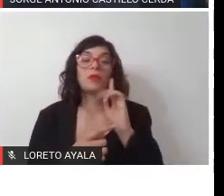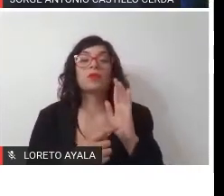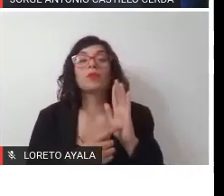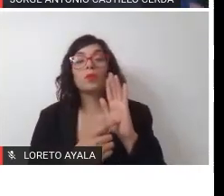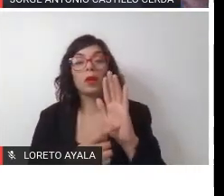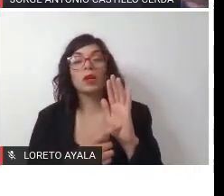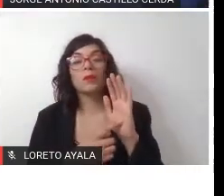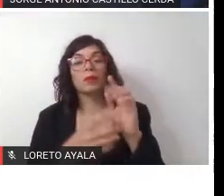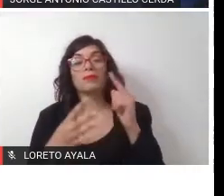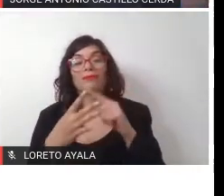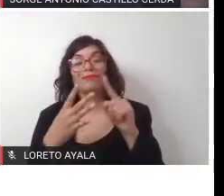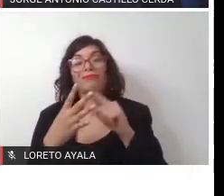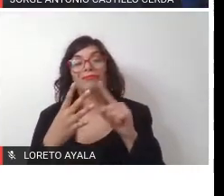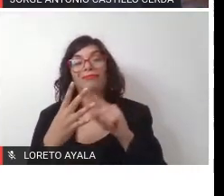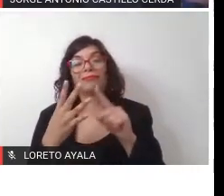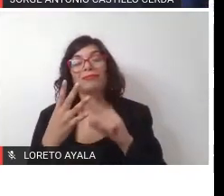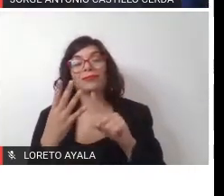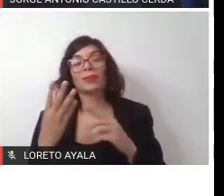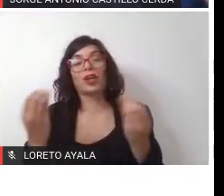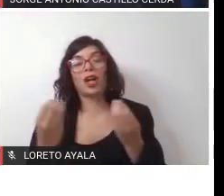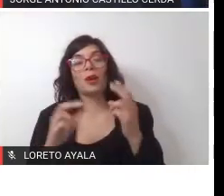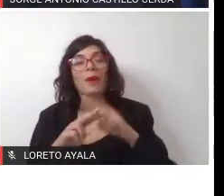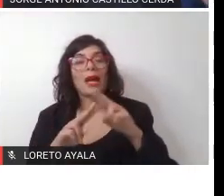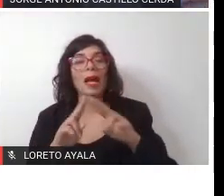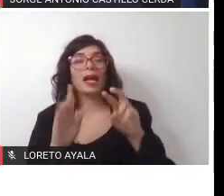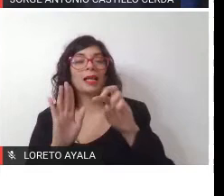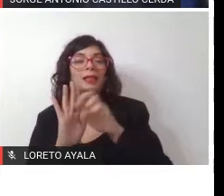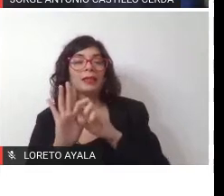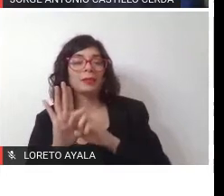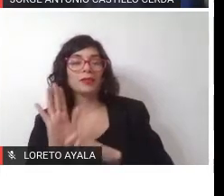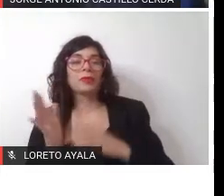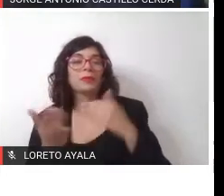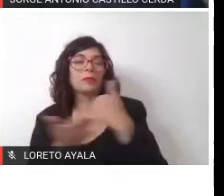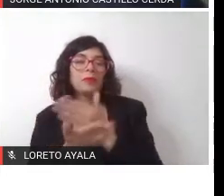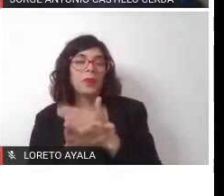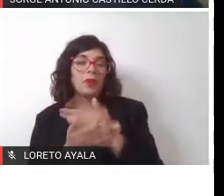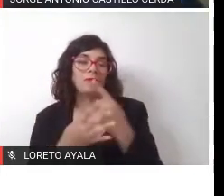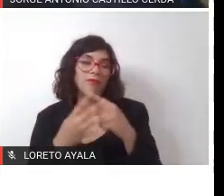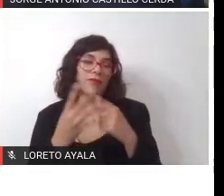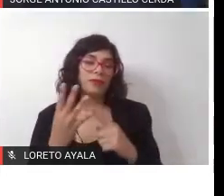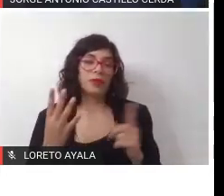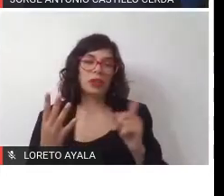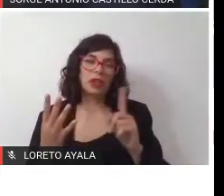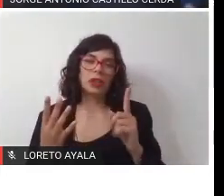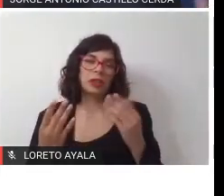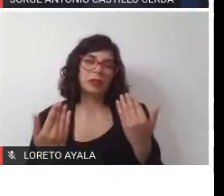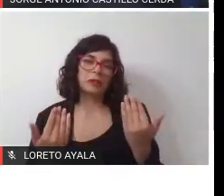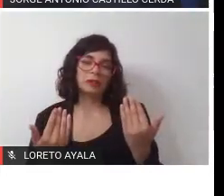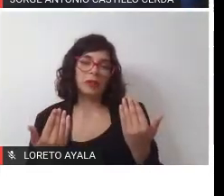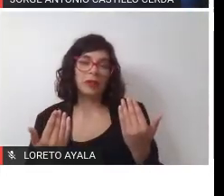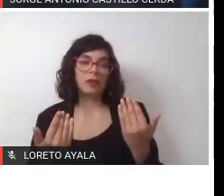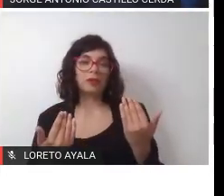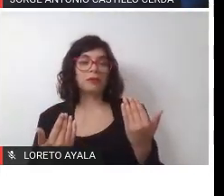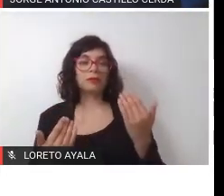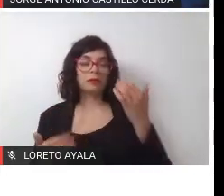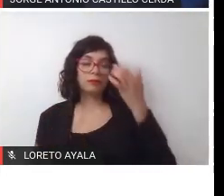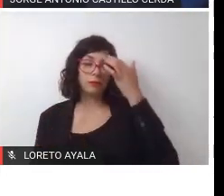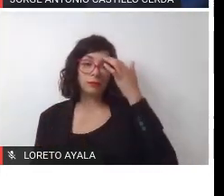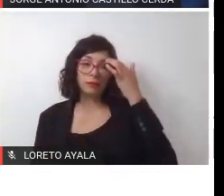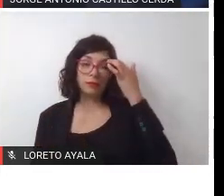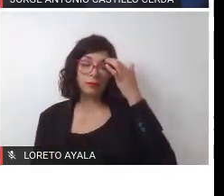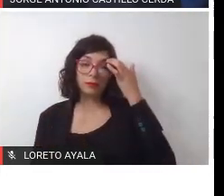un montón de planificaciones, multigrados y todo eso. No sé, creo que la